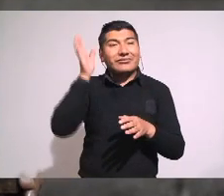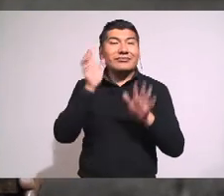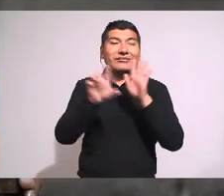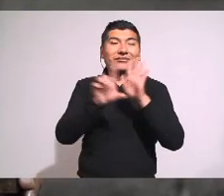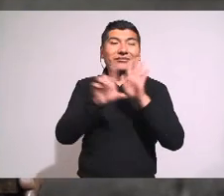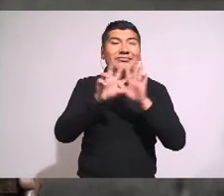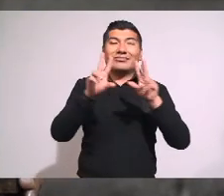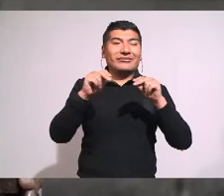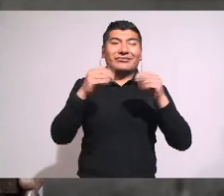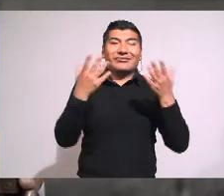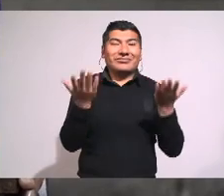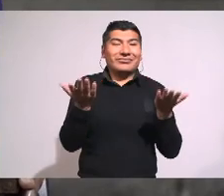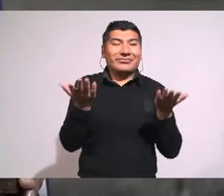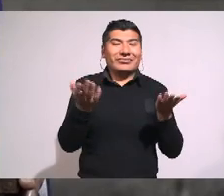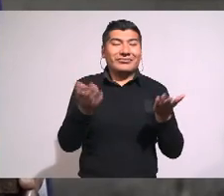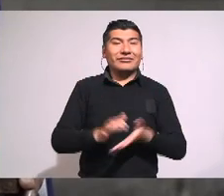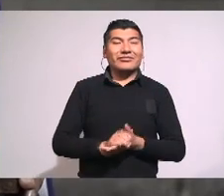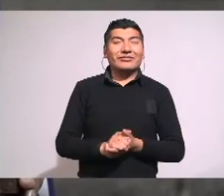se ve, ¿verdad?